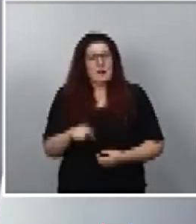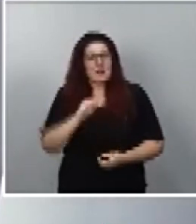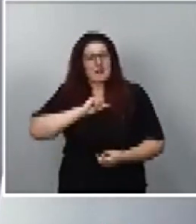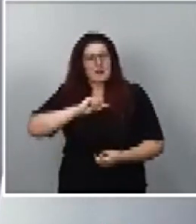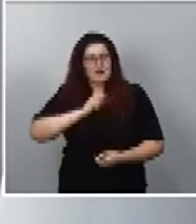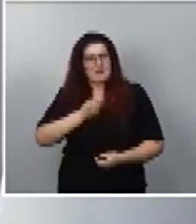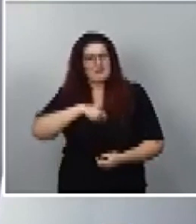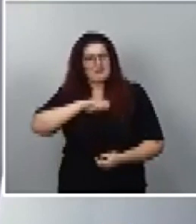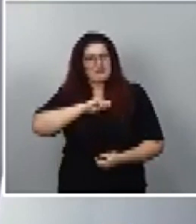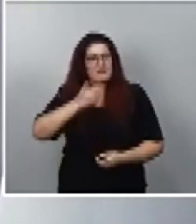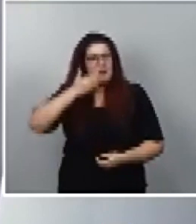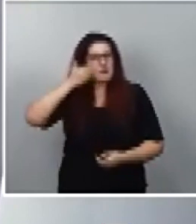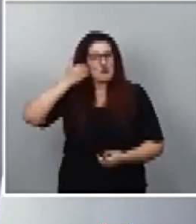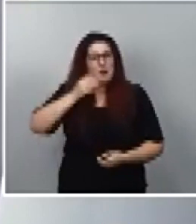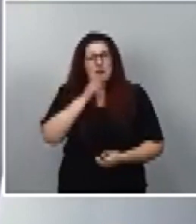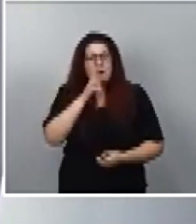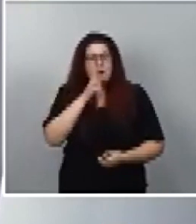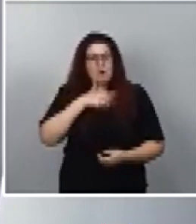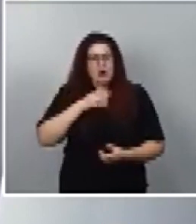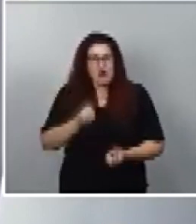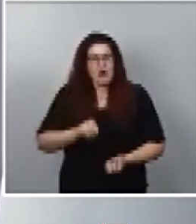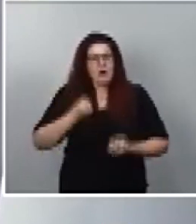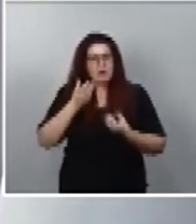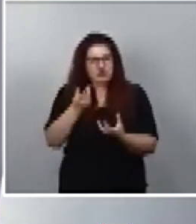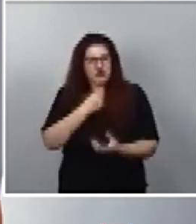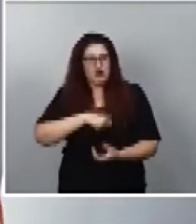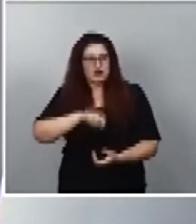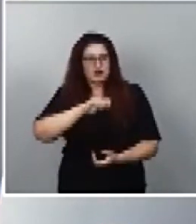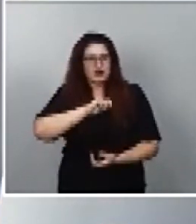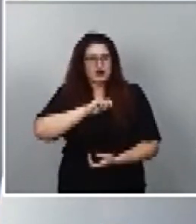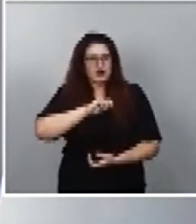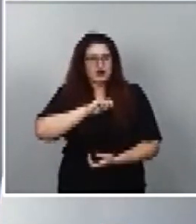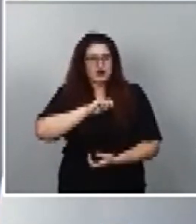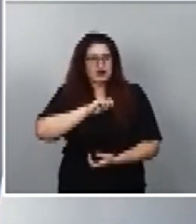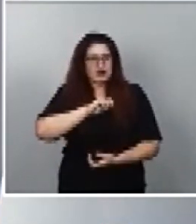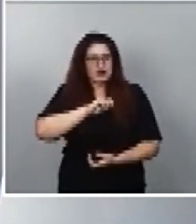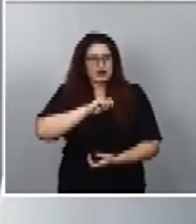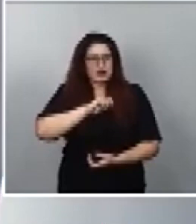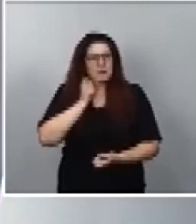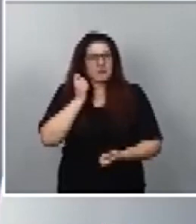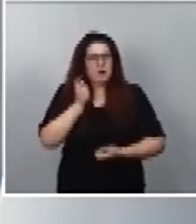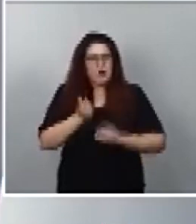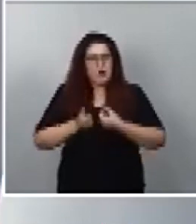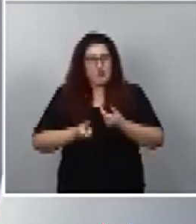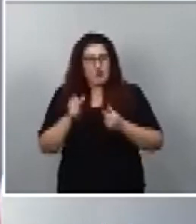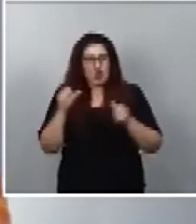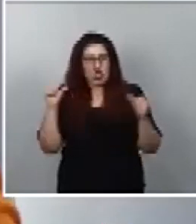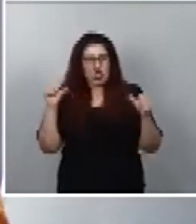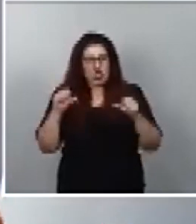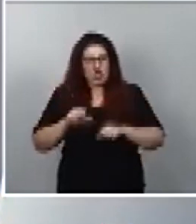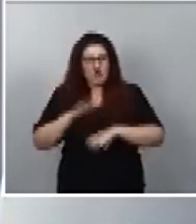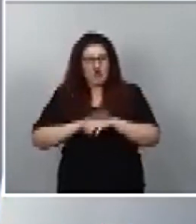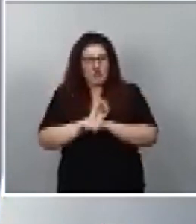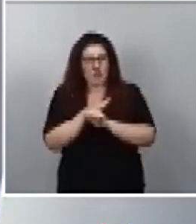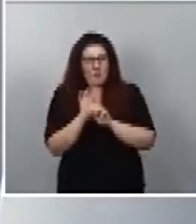país a la hora de poder expresar De qué manera España ha conseguido ir saliendo de la crisis pandémica